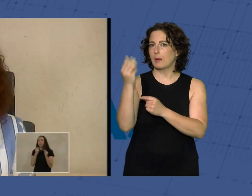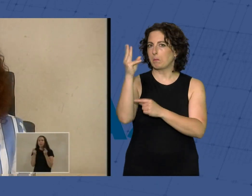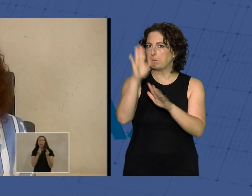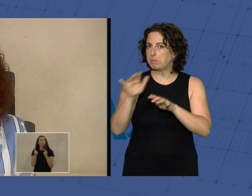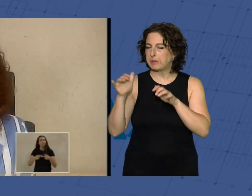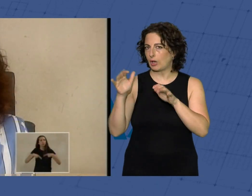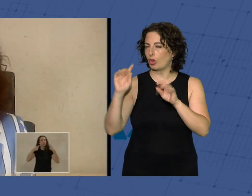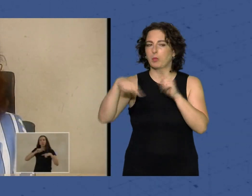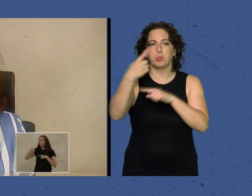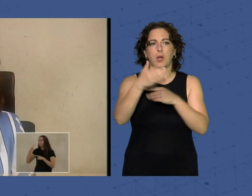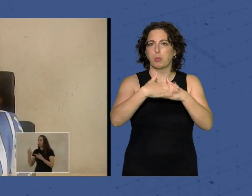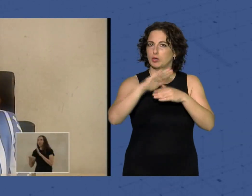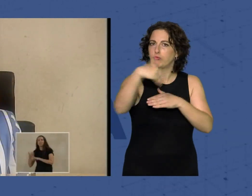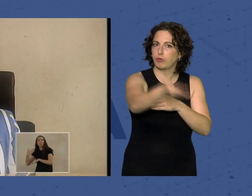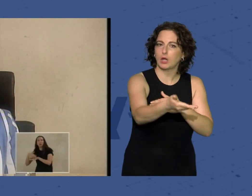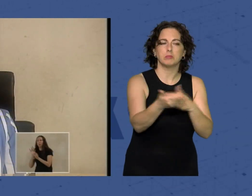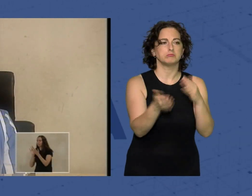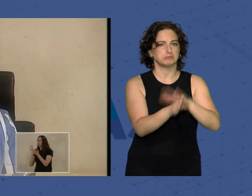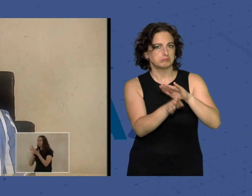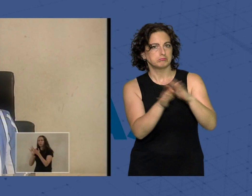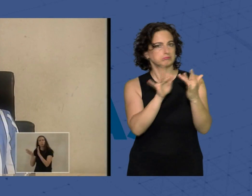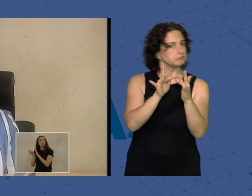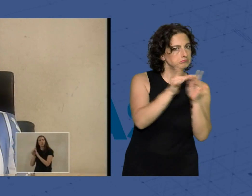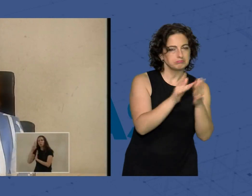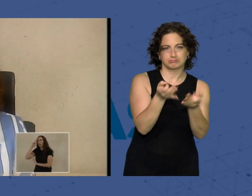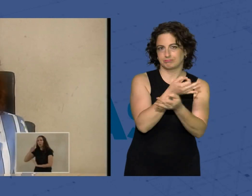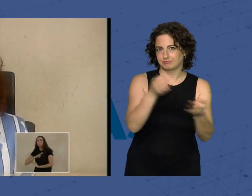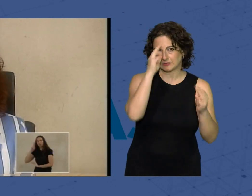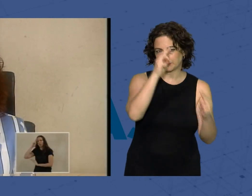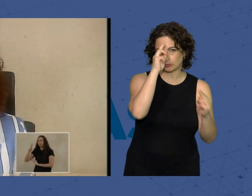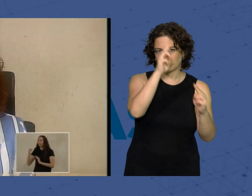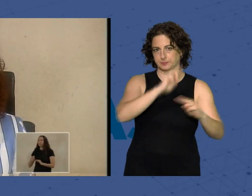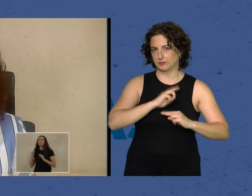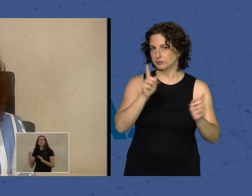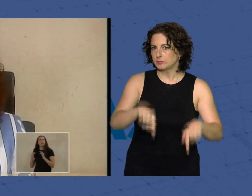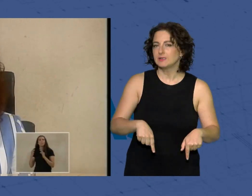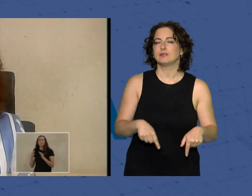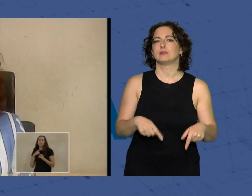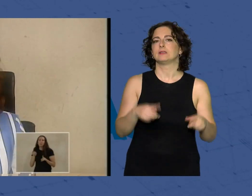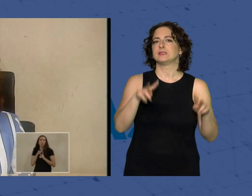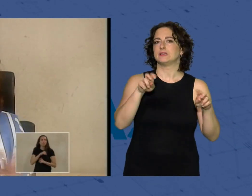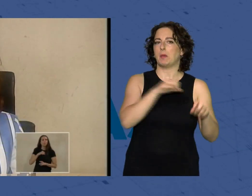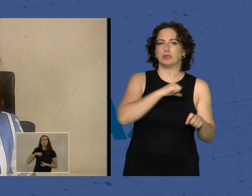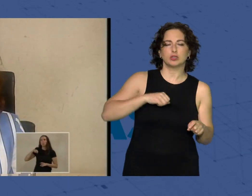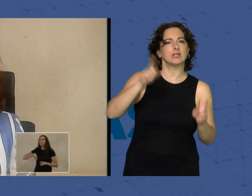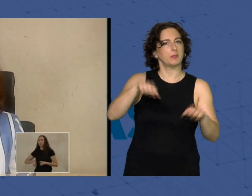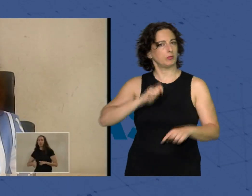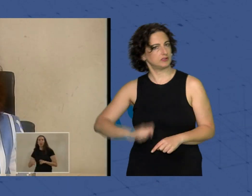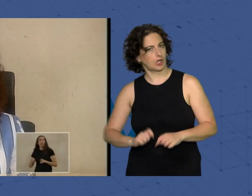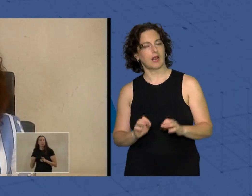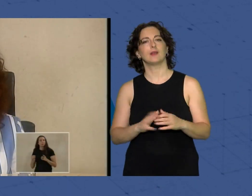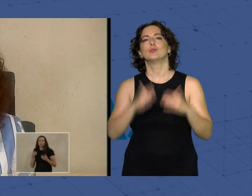salido por la puerta y hemos seguido manteniendo esa cordialidad que se ha mencionado aquí, tanto en el terreno personal como profesional.